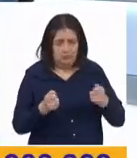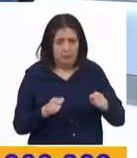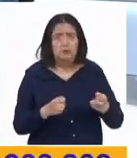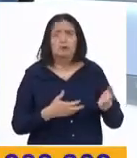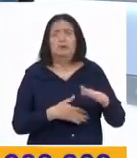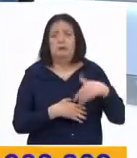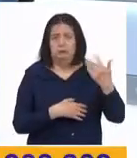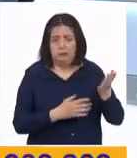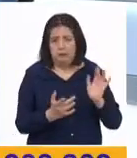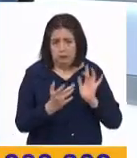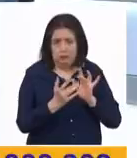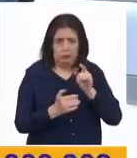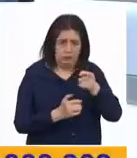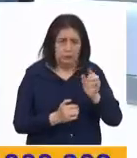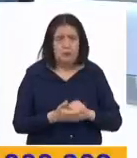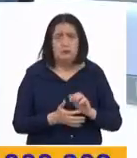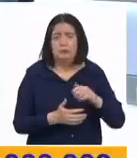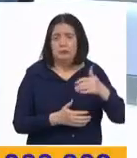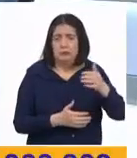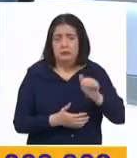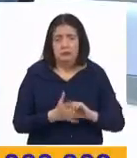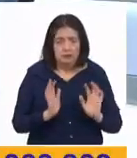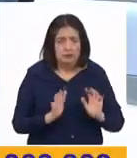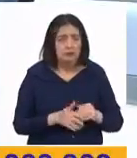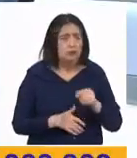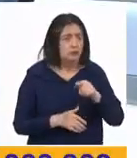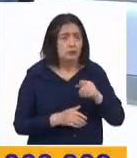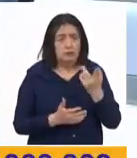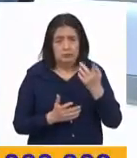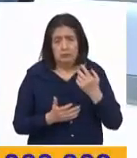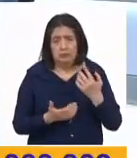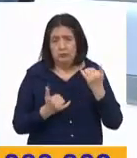ir a la pausa, regresamos contigo en unos minutos más adelante, Leonardo, con estas imágenes nos quedamos.